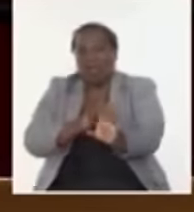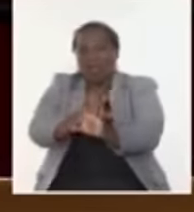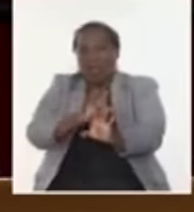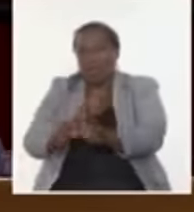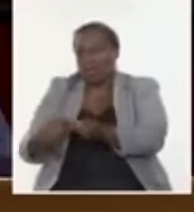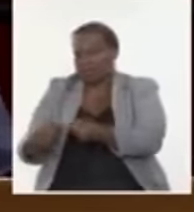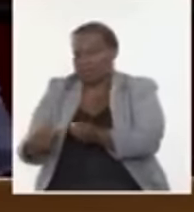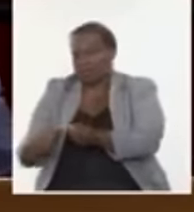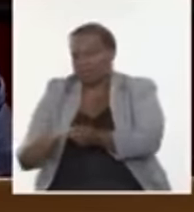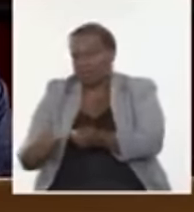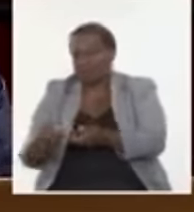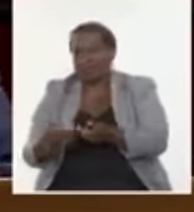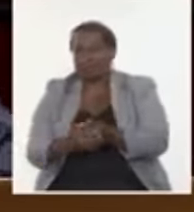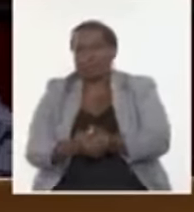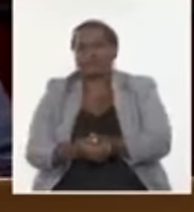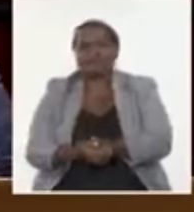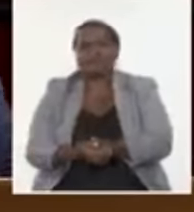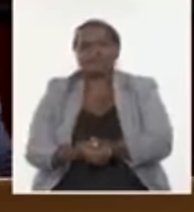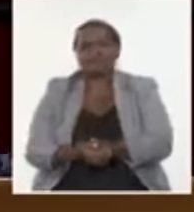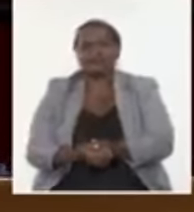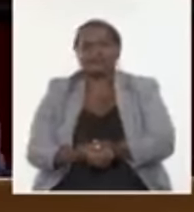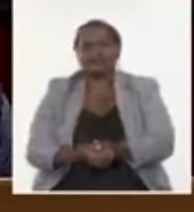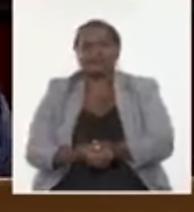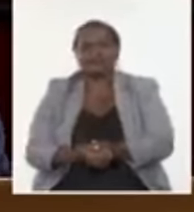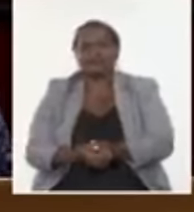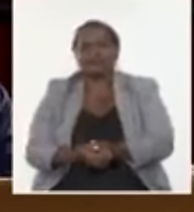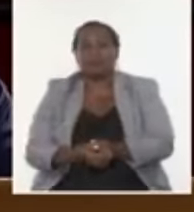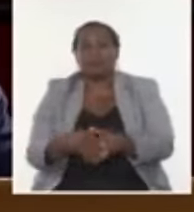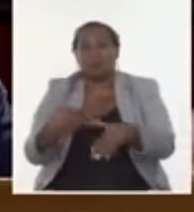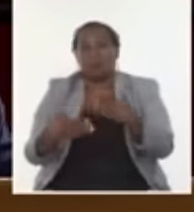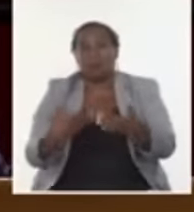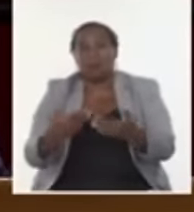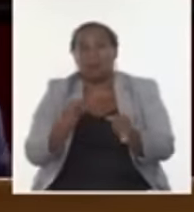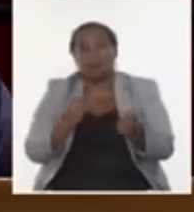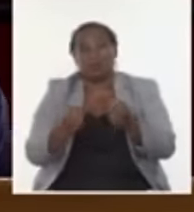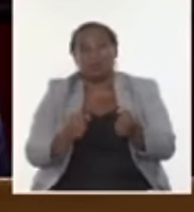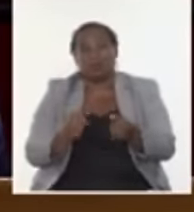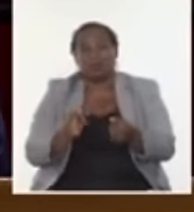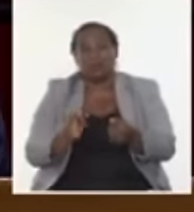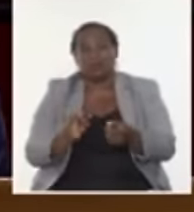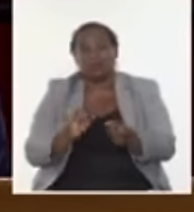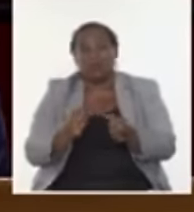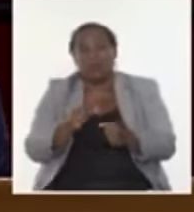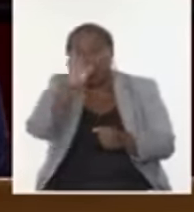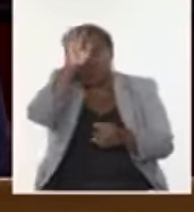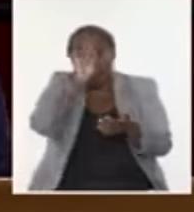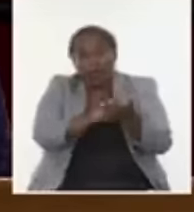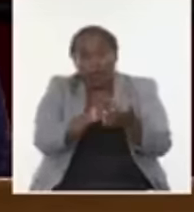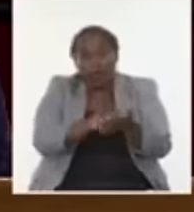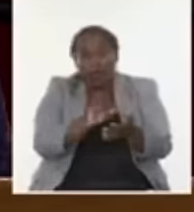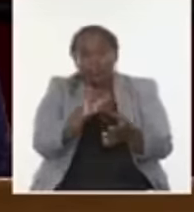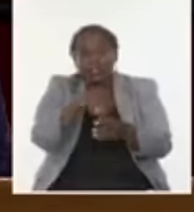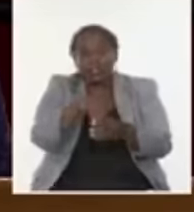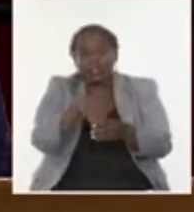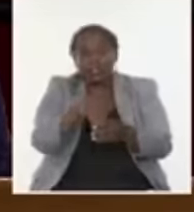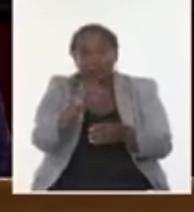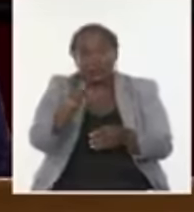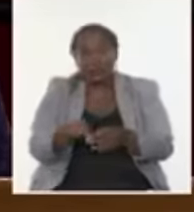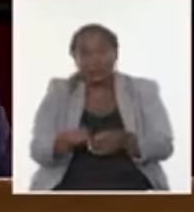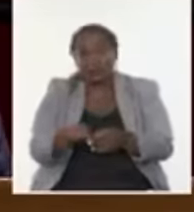calle comercializando, por debilidades en el control interno y también por componentes con personas a las que trabajan